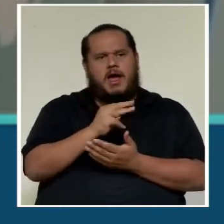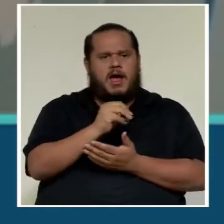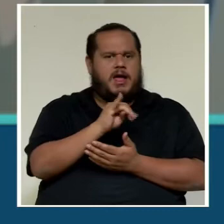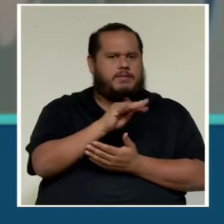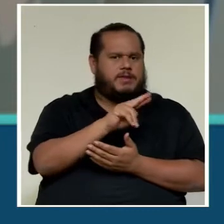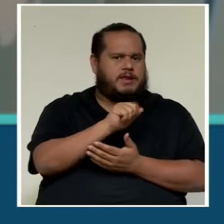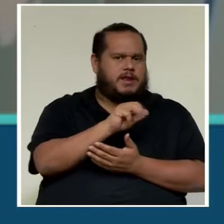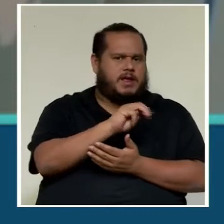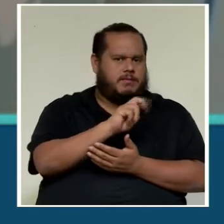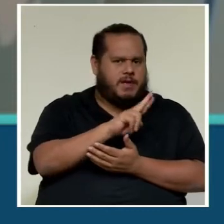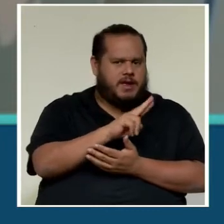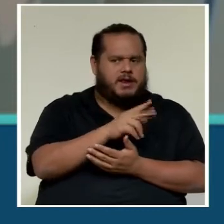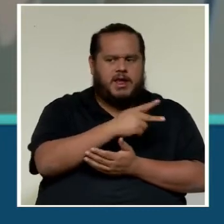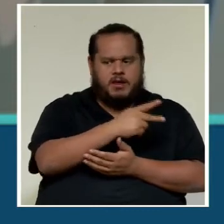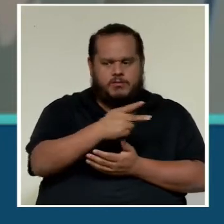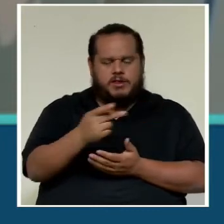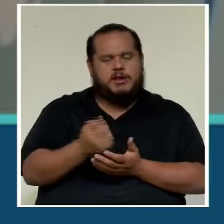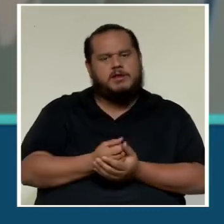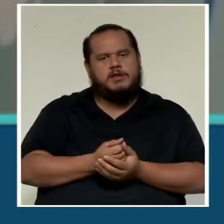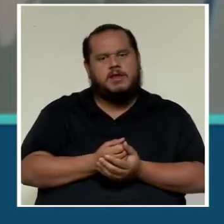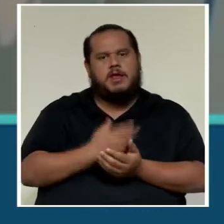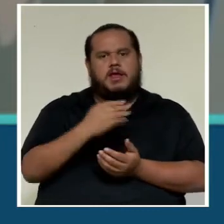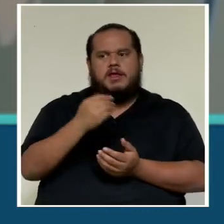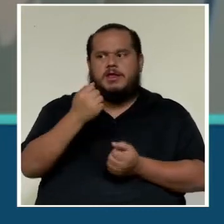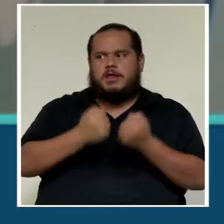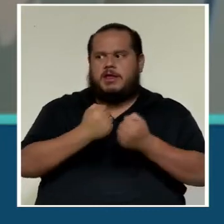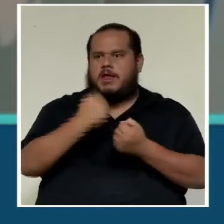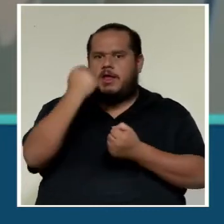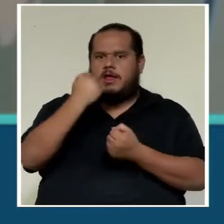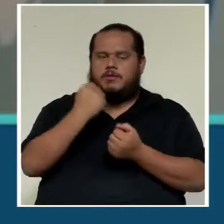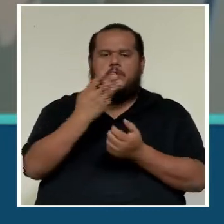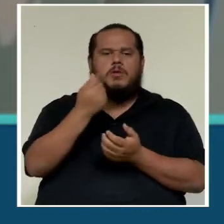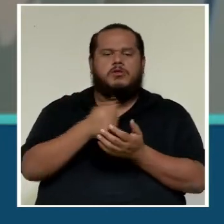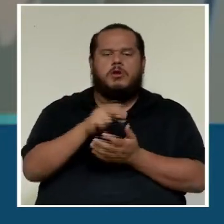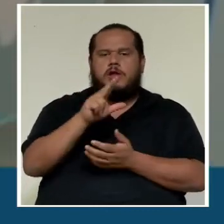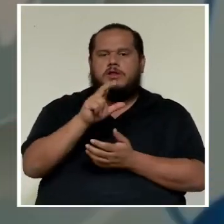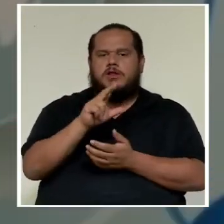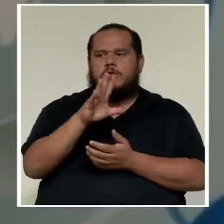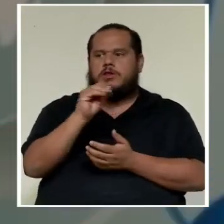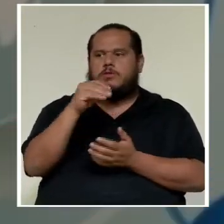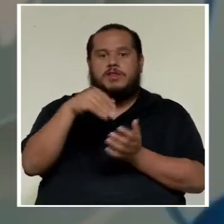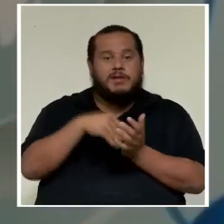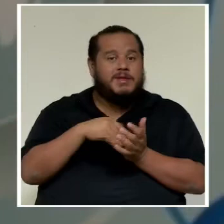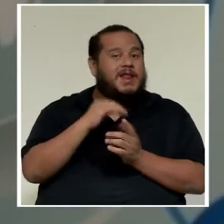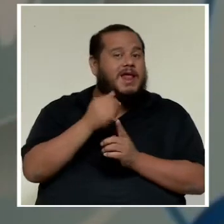Punta Arenas, y el camión le cuesta 350.000 cada viaje.